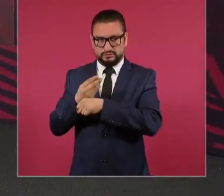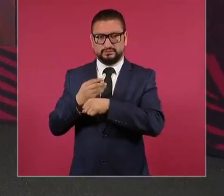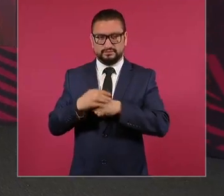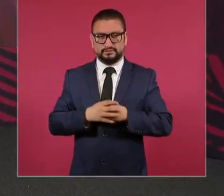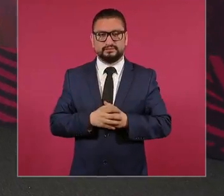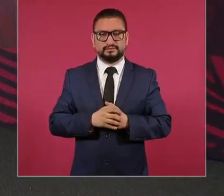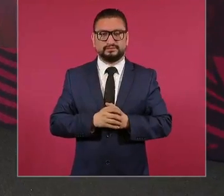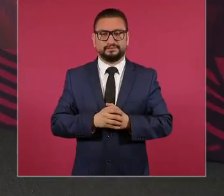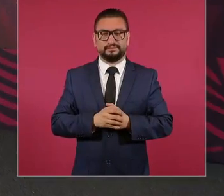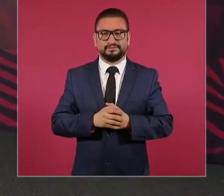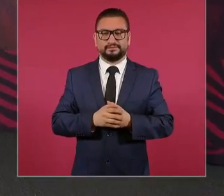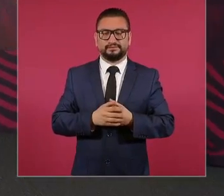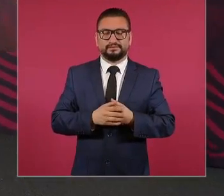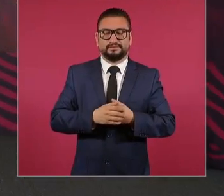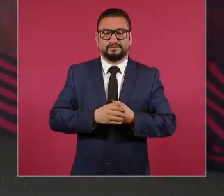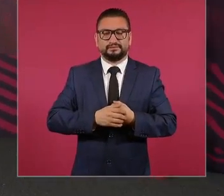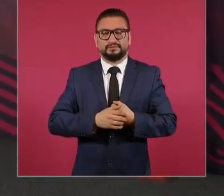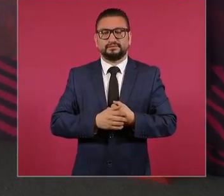carreteras.